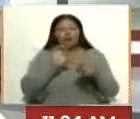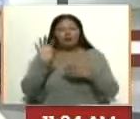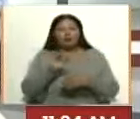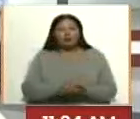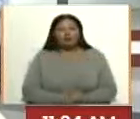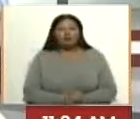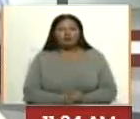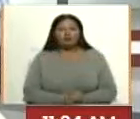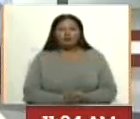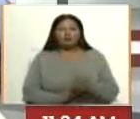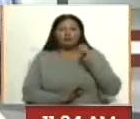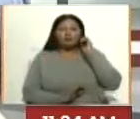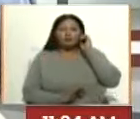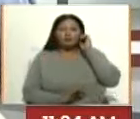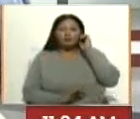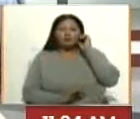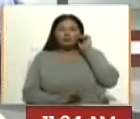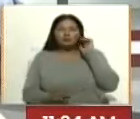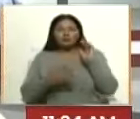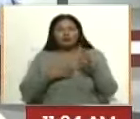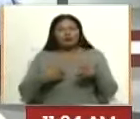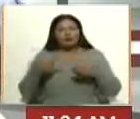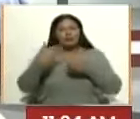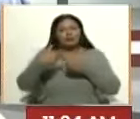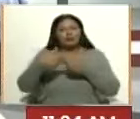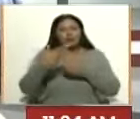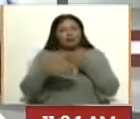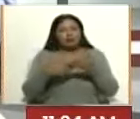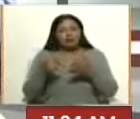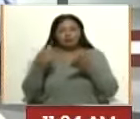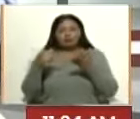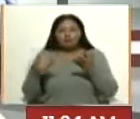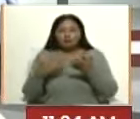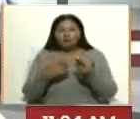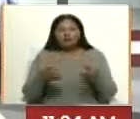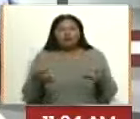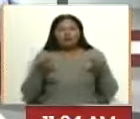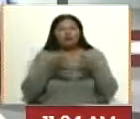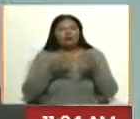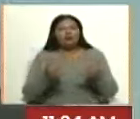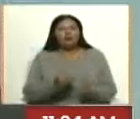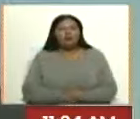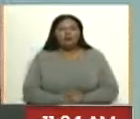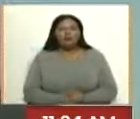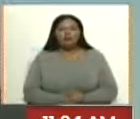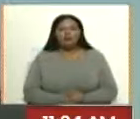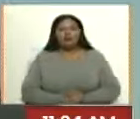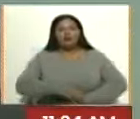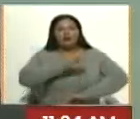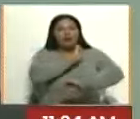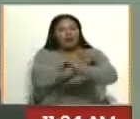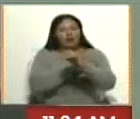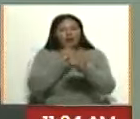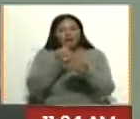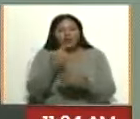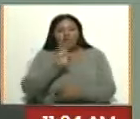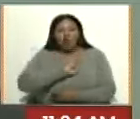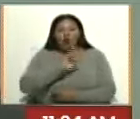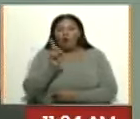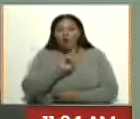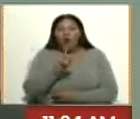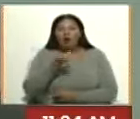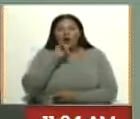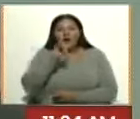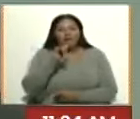requieren petróleo medio agrio y como han venido subastando de las reservas energética, y no lo digo yo, lo dice la Agencia de